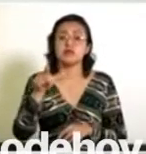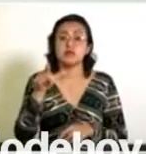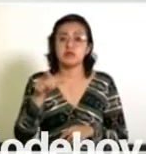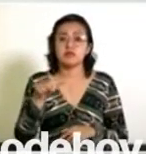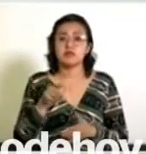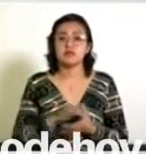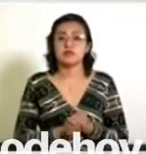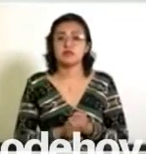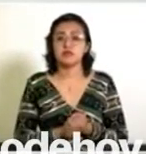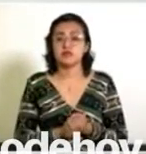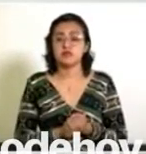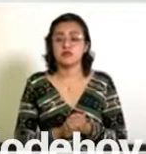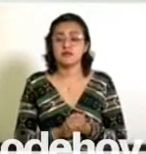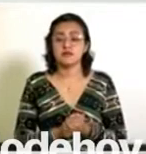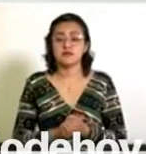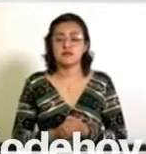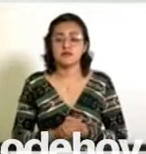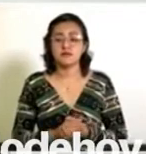717.